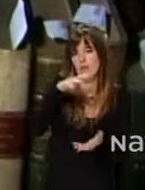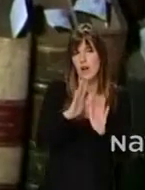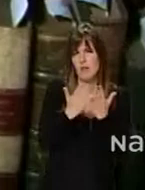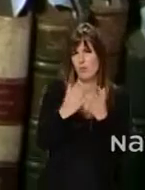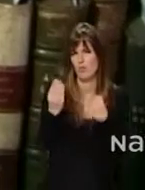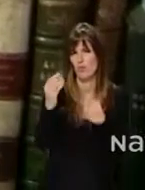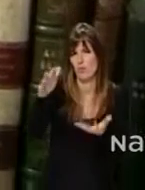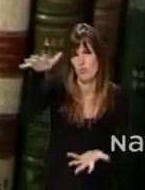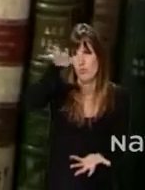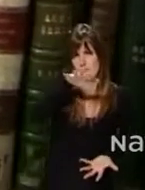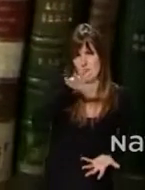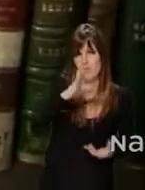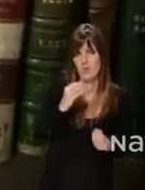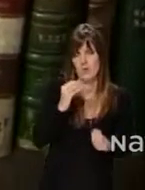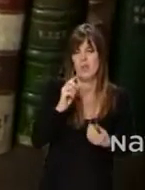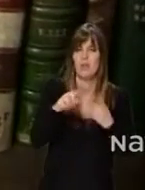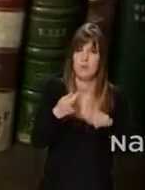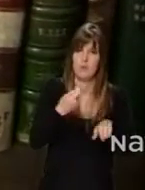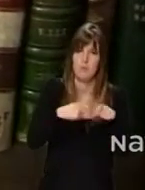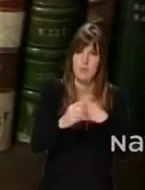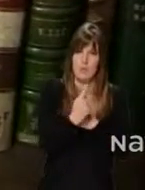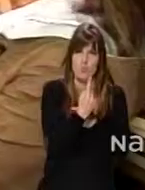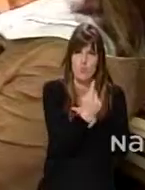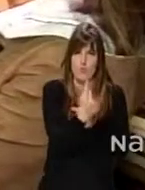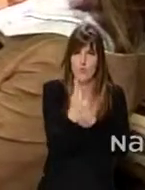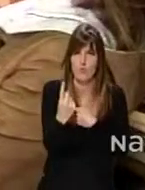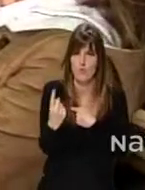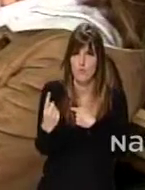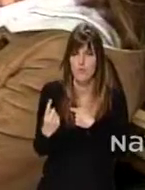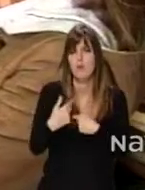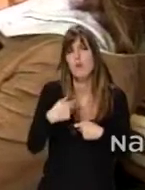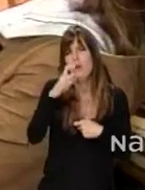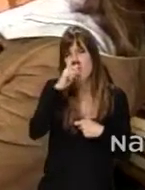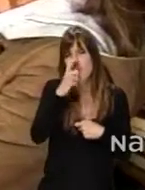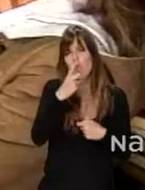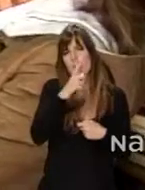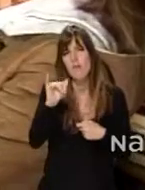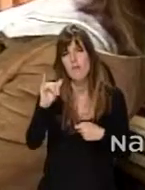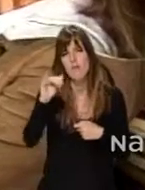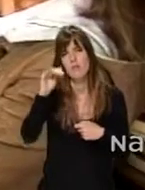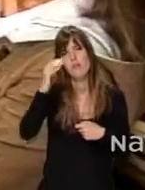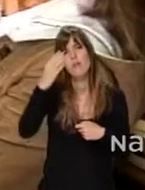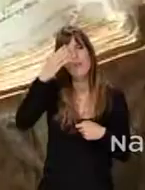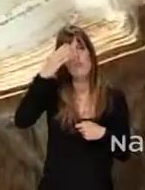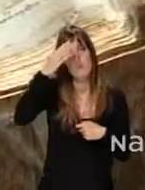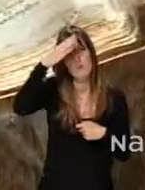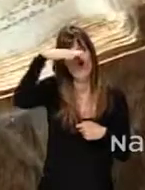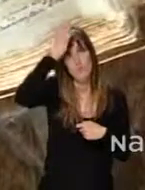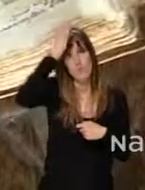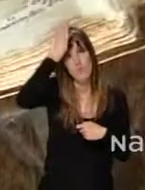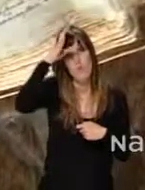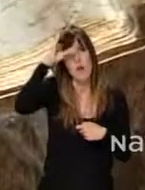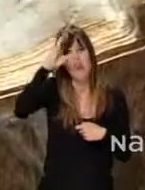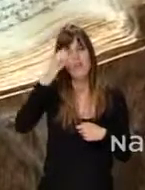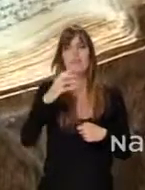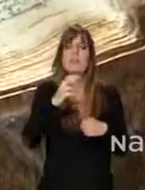comprar en grandes cantidades y vender uno a uno. No sé, me acuerdo de un libro que mandé a Cuba, que lo mandaba un señor cuyo